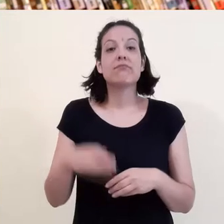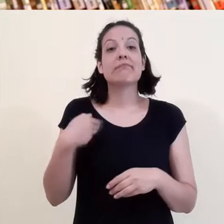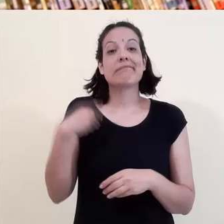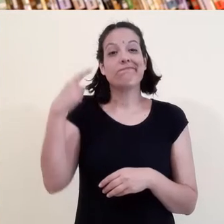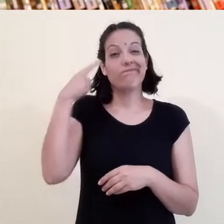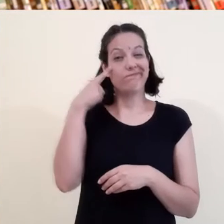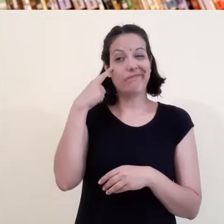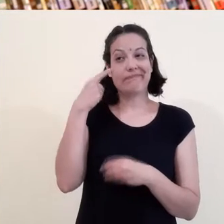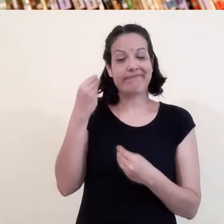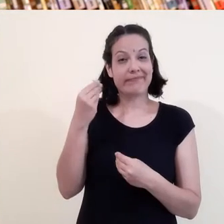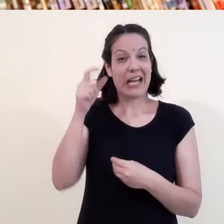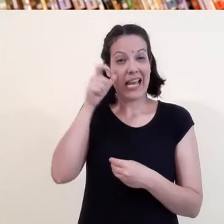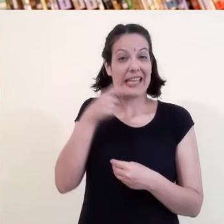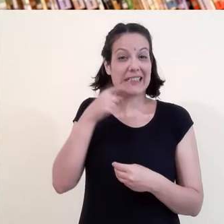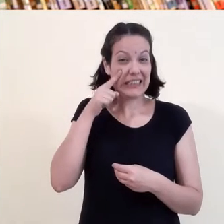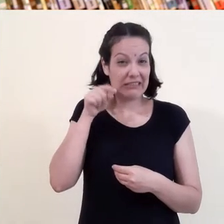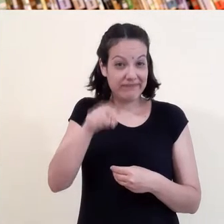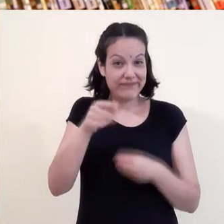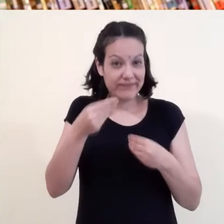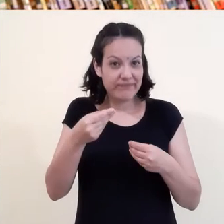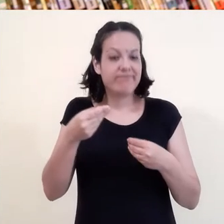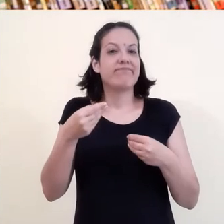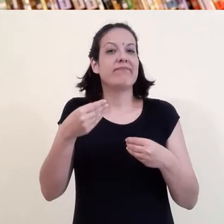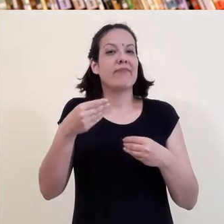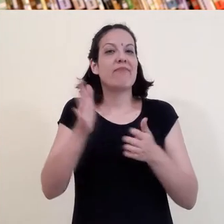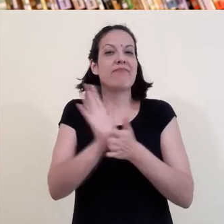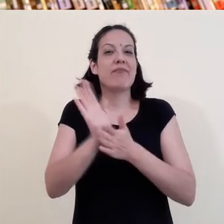Yo pienso que la ESI se va construyendo,